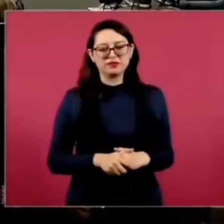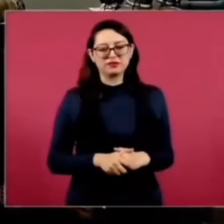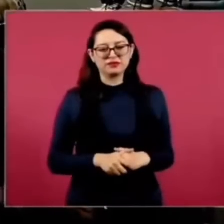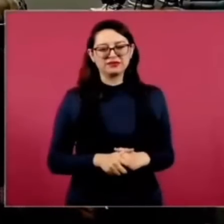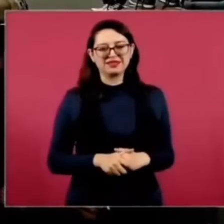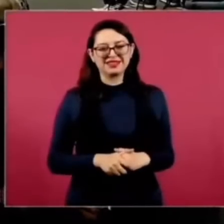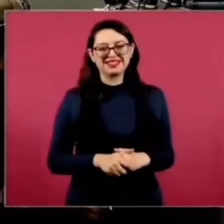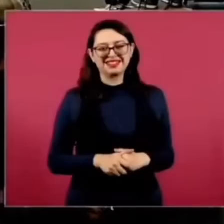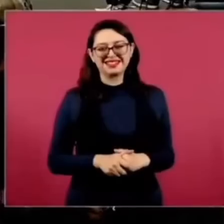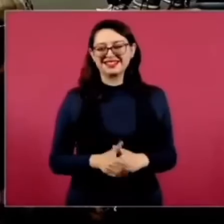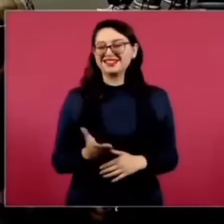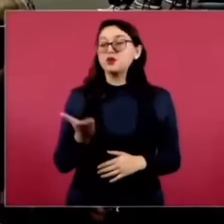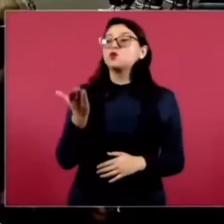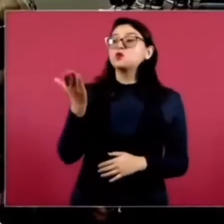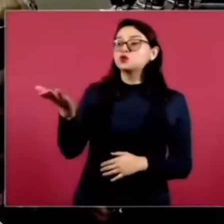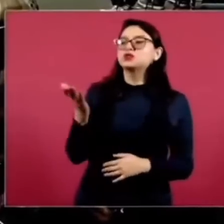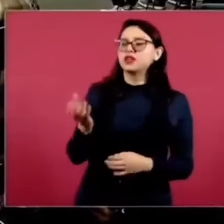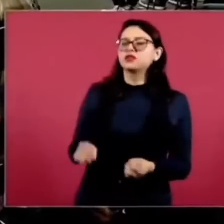No.